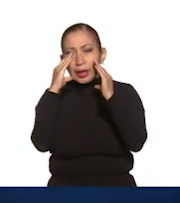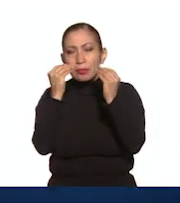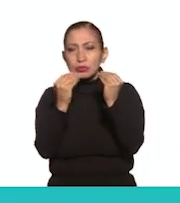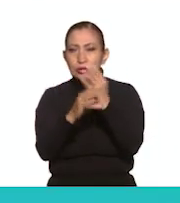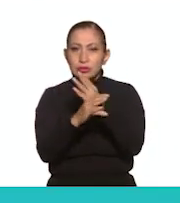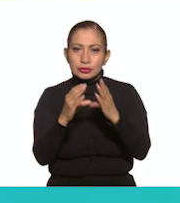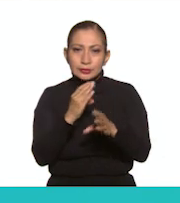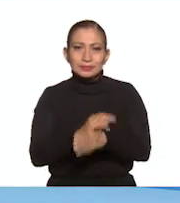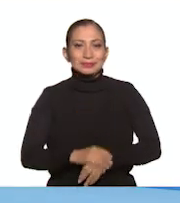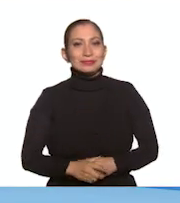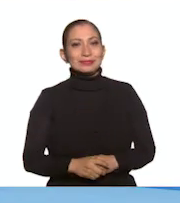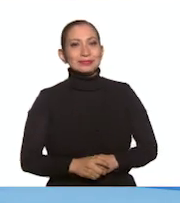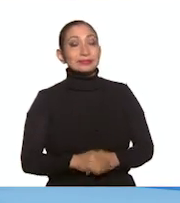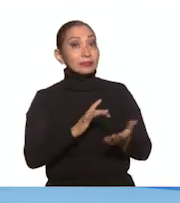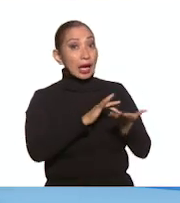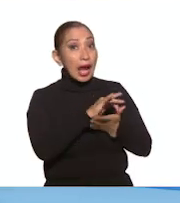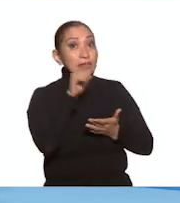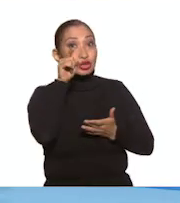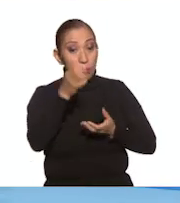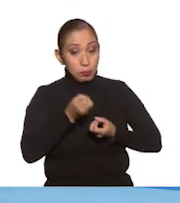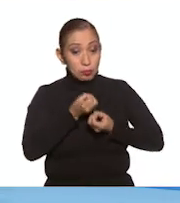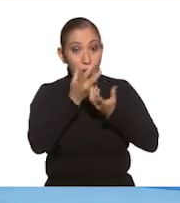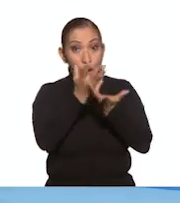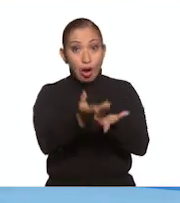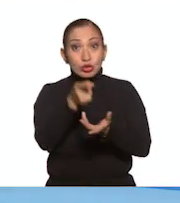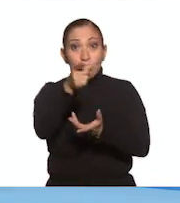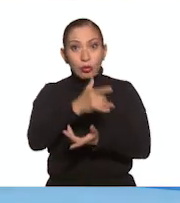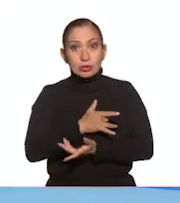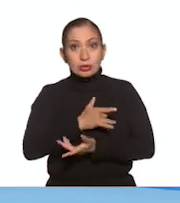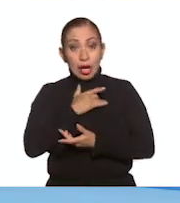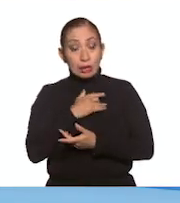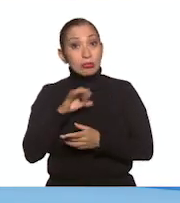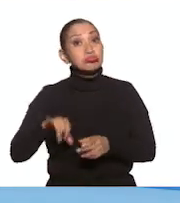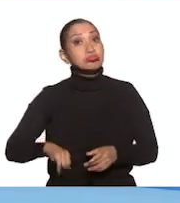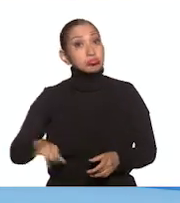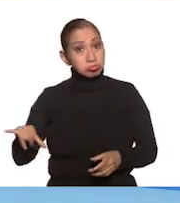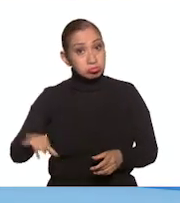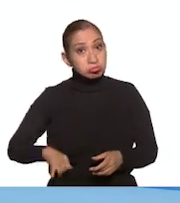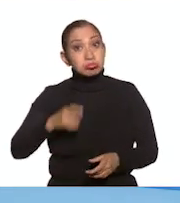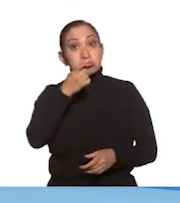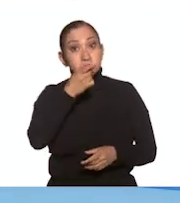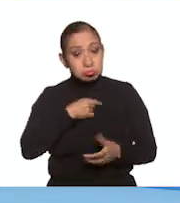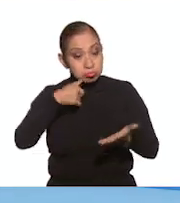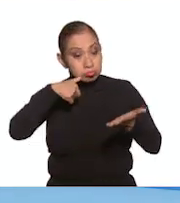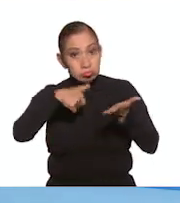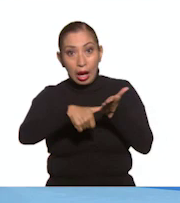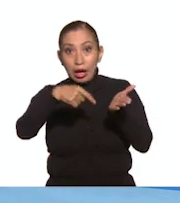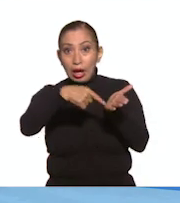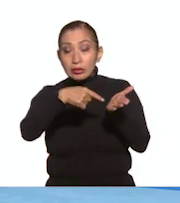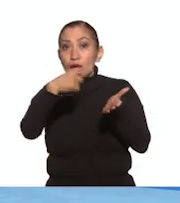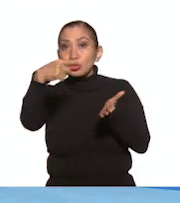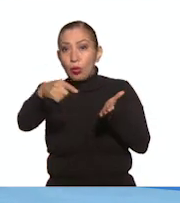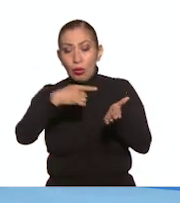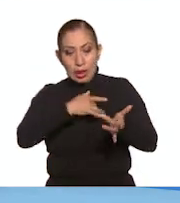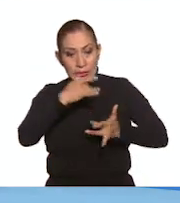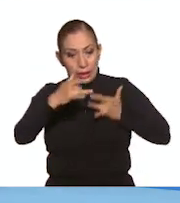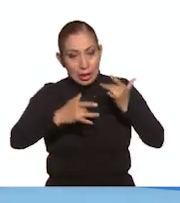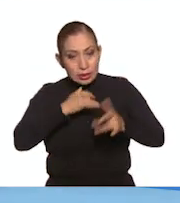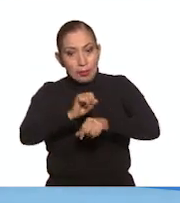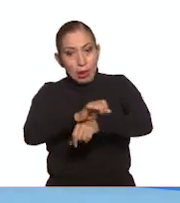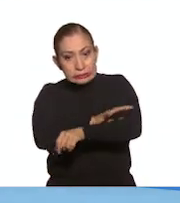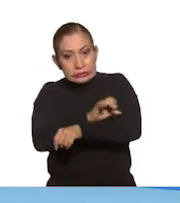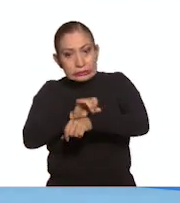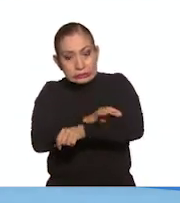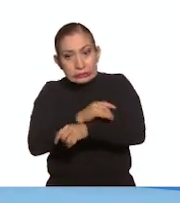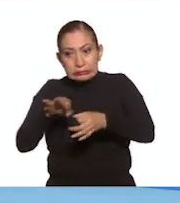mucho. Gracias por compartir lo que viviste, Osvaldo. Es muy interesante lo que nos mencionas acerca de ese universo de emociones que